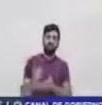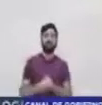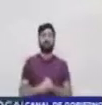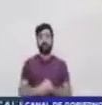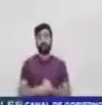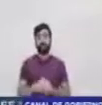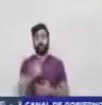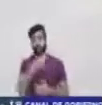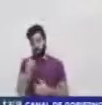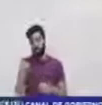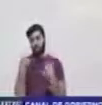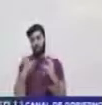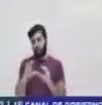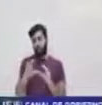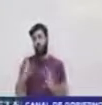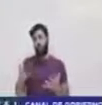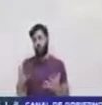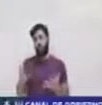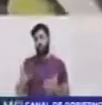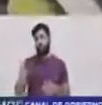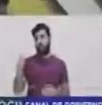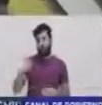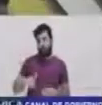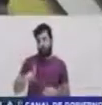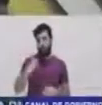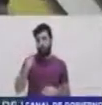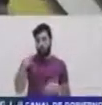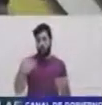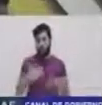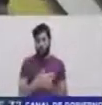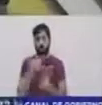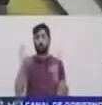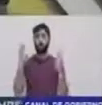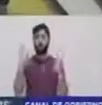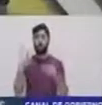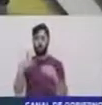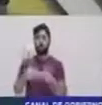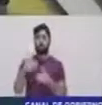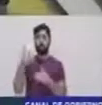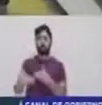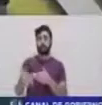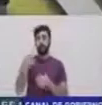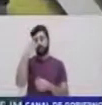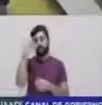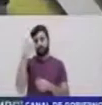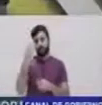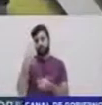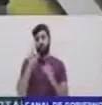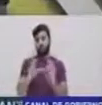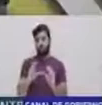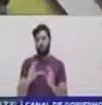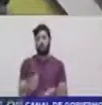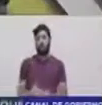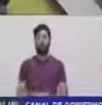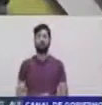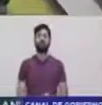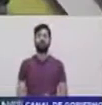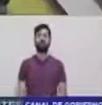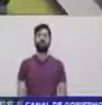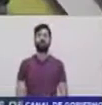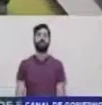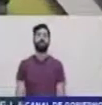mensaje muy importante y que todos los jóvenes debieran tomar en cuenta, sobre todo los que están por insertarse al ámbito